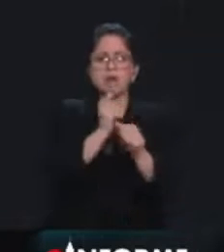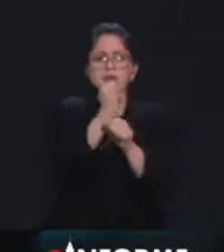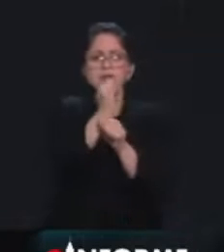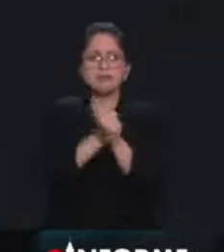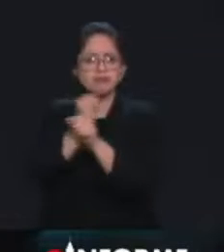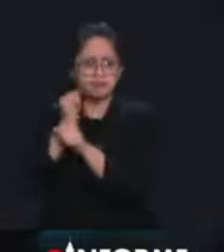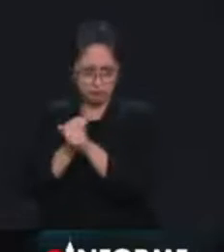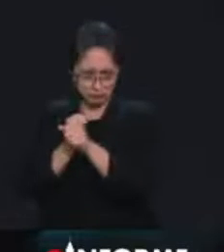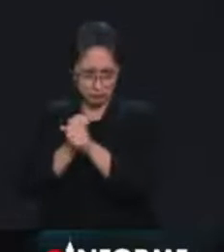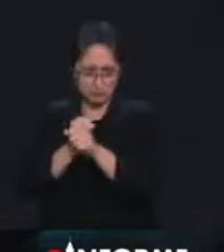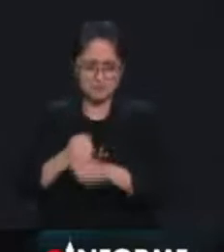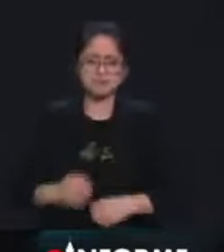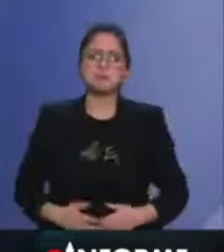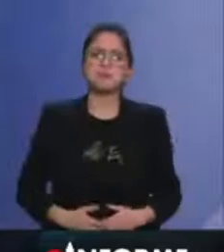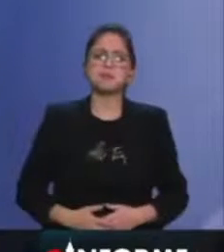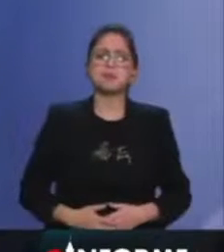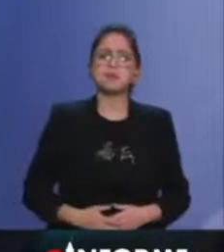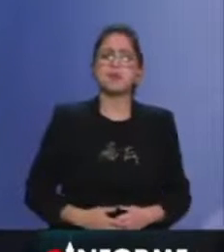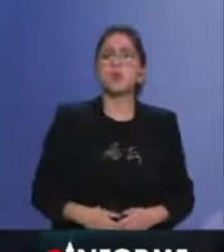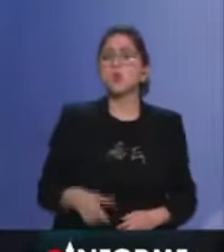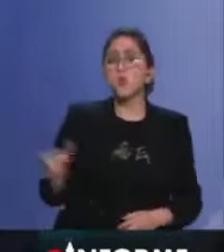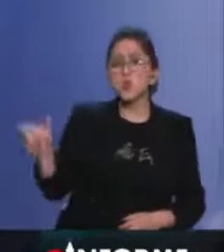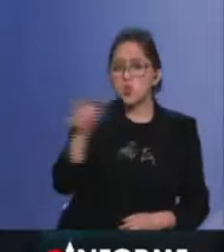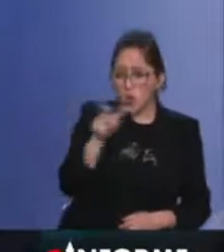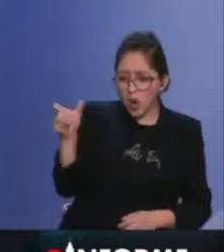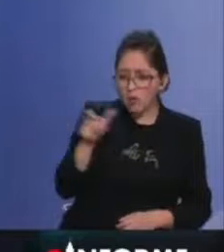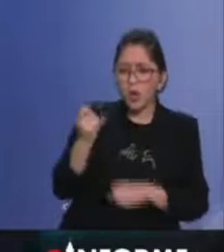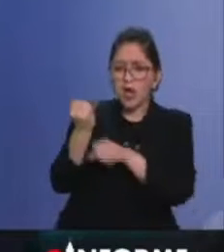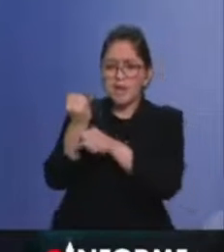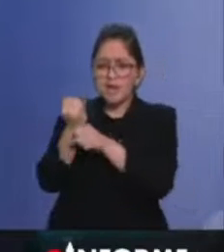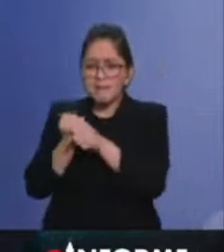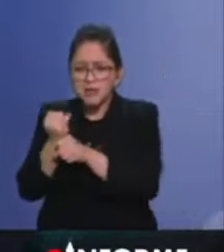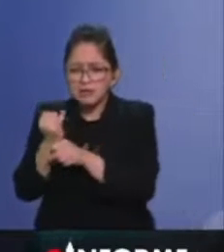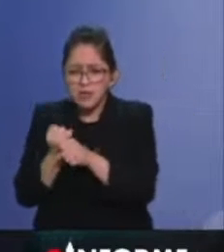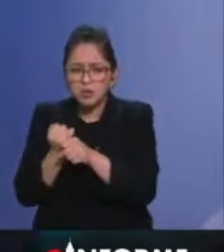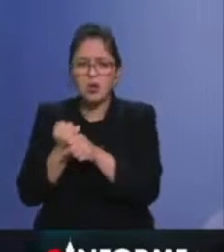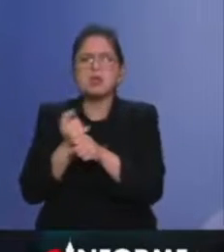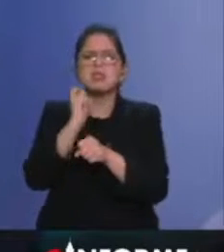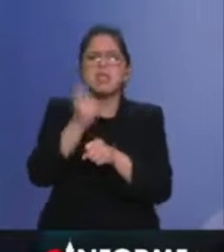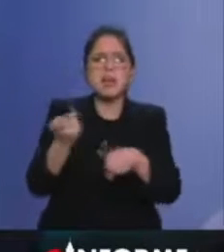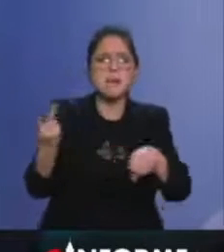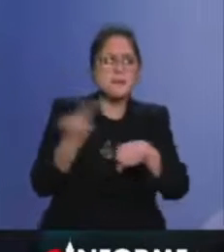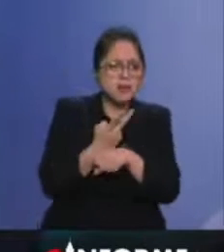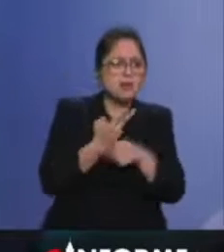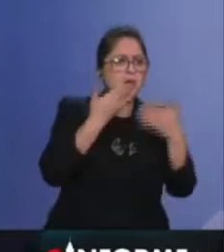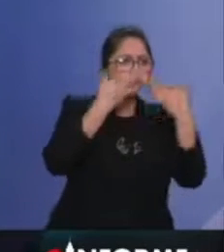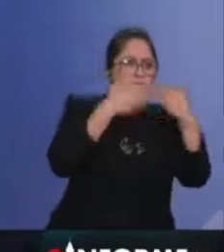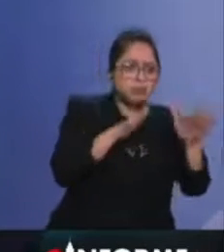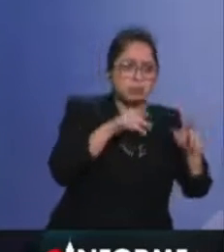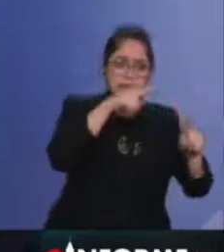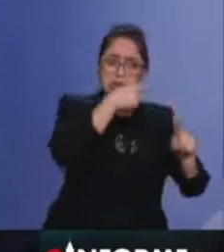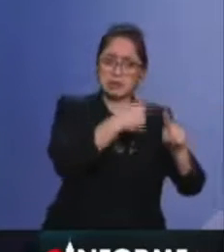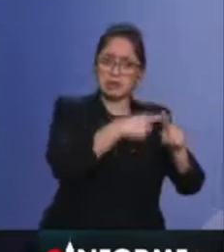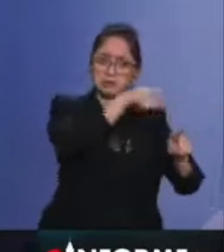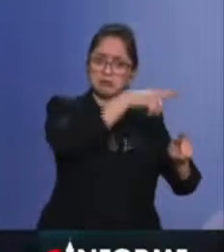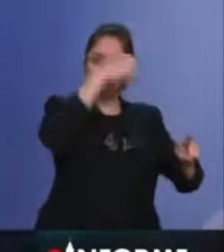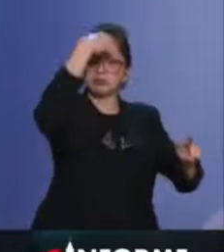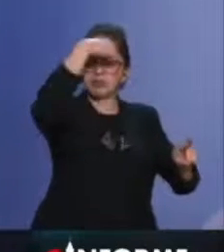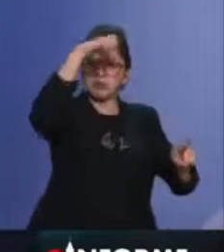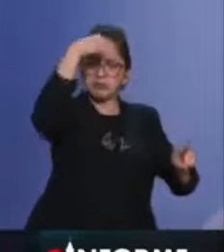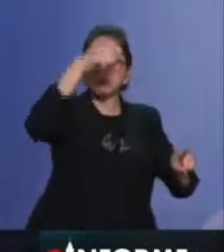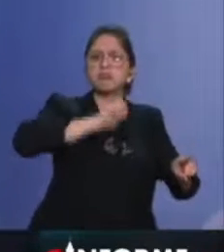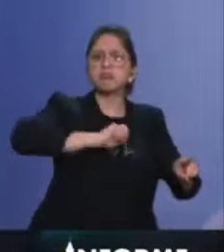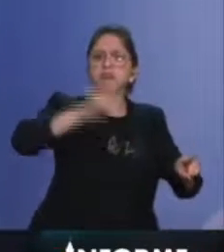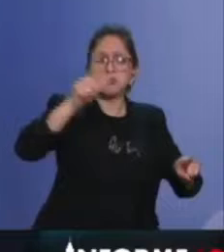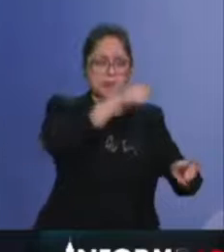¿qué puertas se espera que se abran a través de las investigaciones? Esto, pues en base a la experiencia de quienes integran